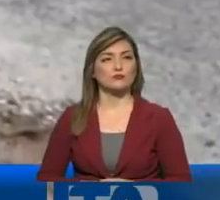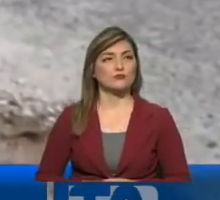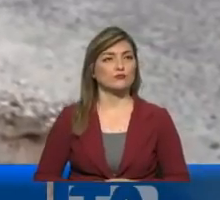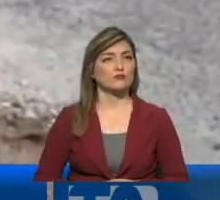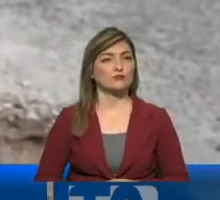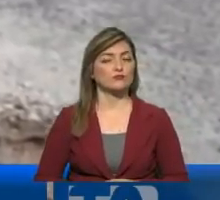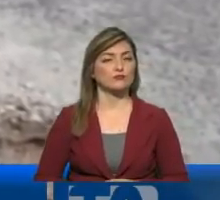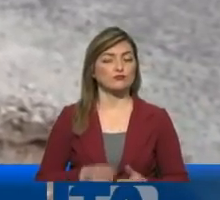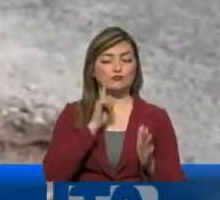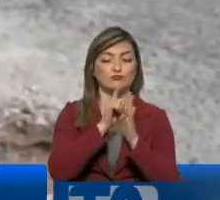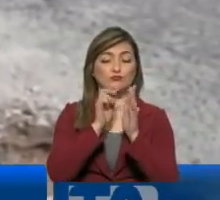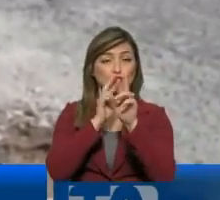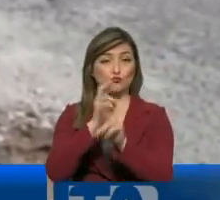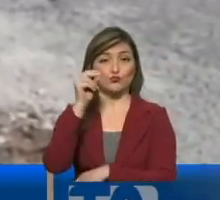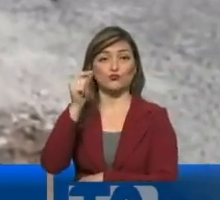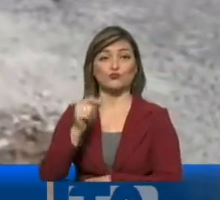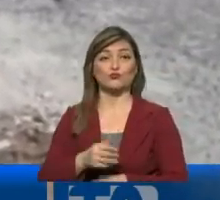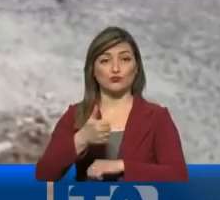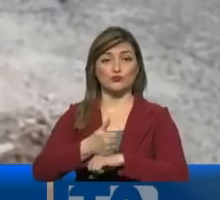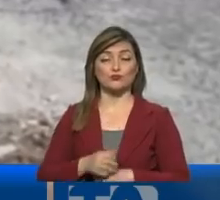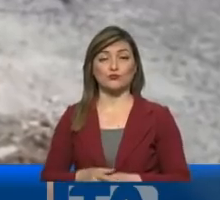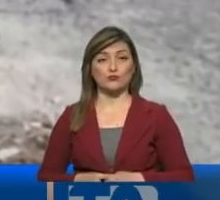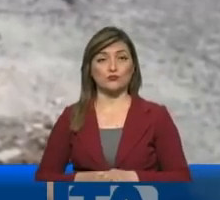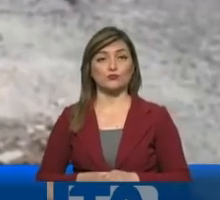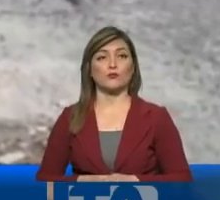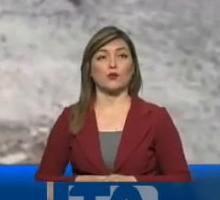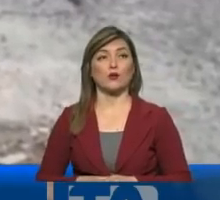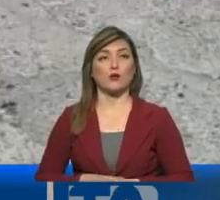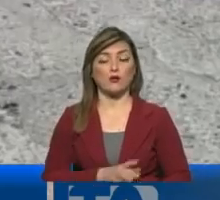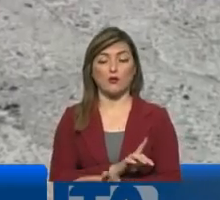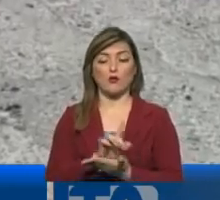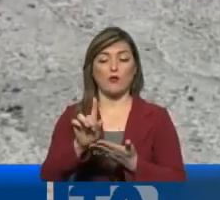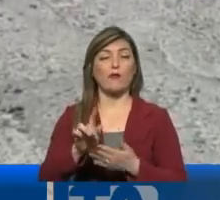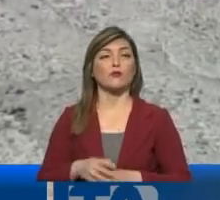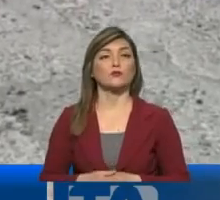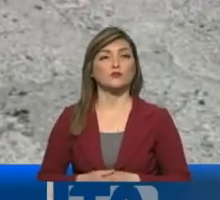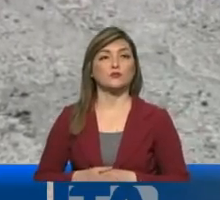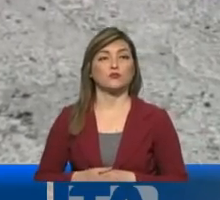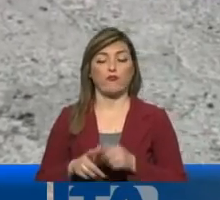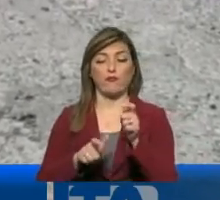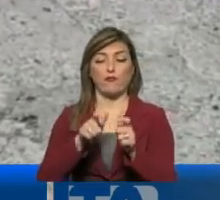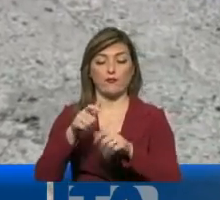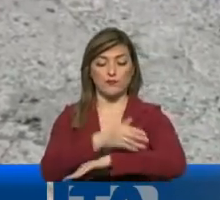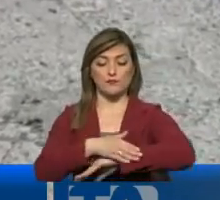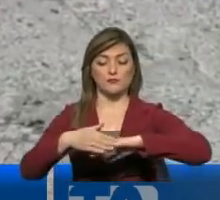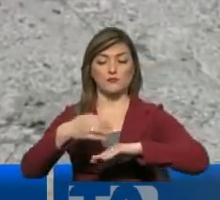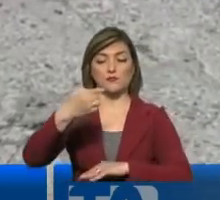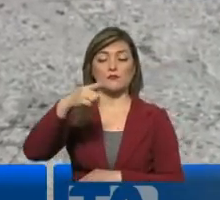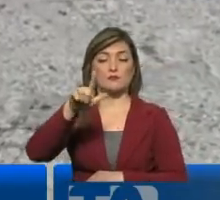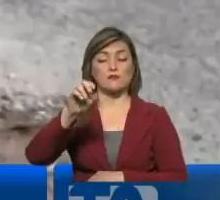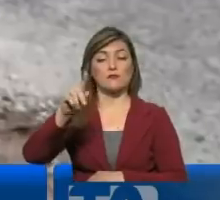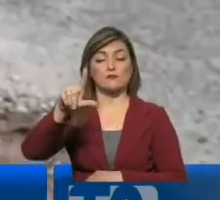Sus denuncias tienen la respuesta inmediata de las autoridades. Esta semana, en este espacio, los moradores de la avenida Galo Plaza